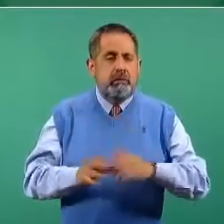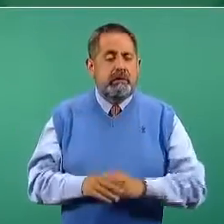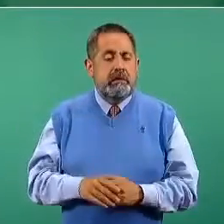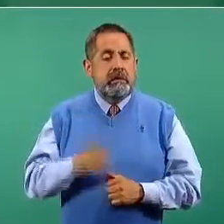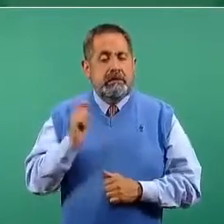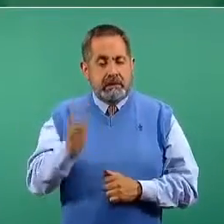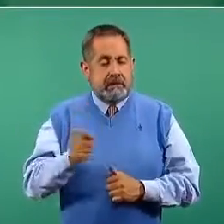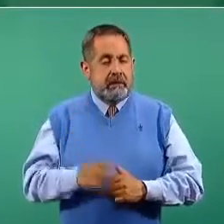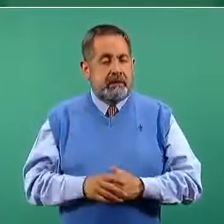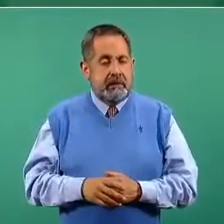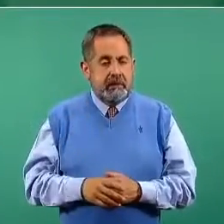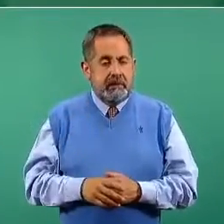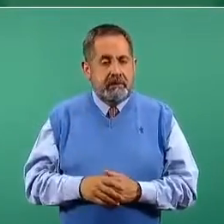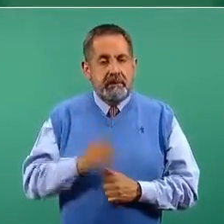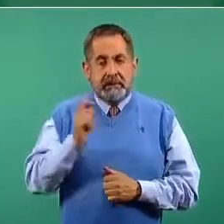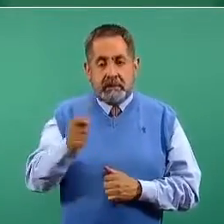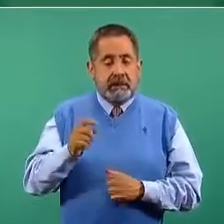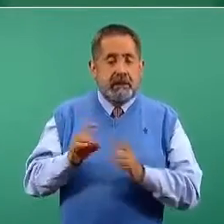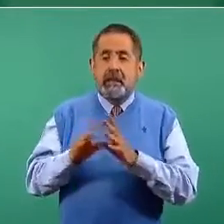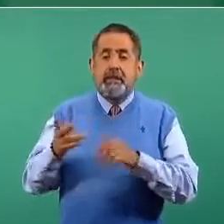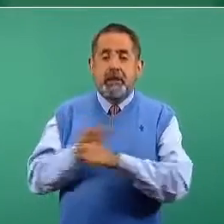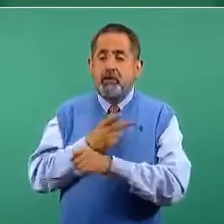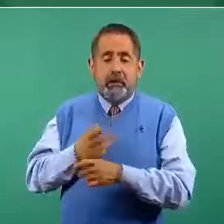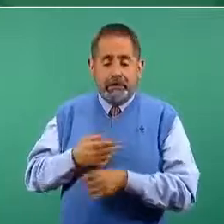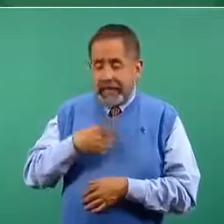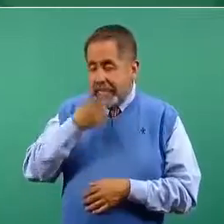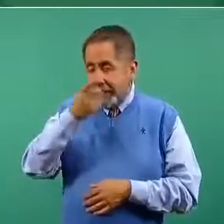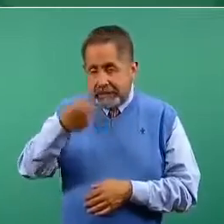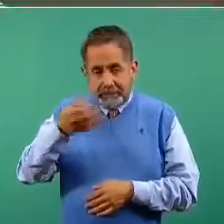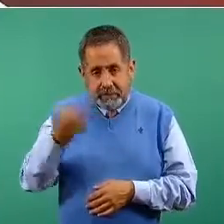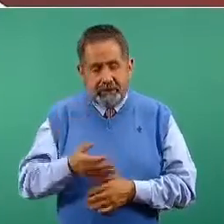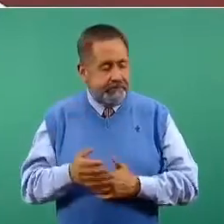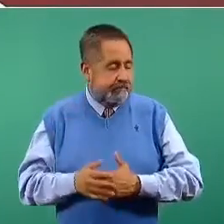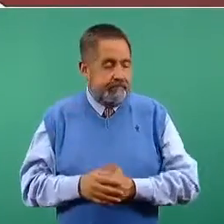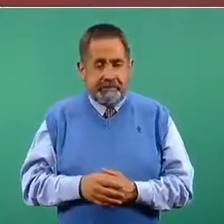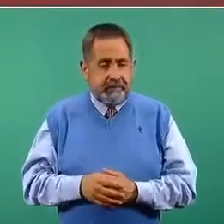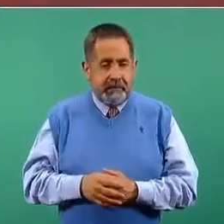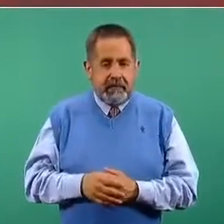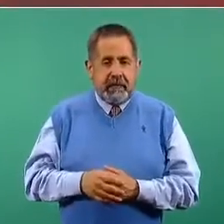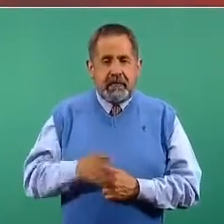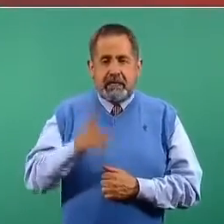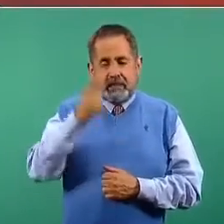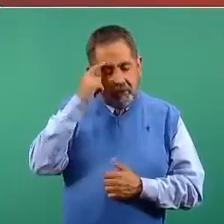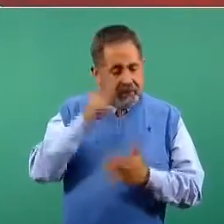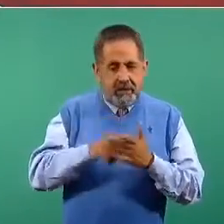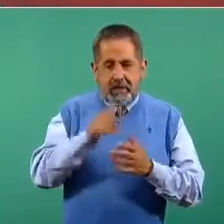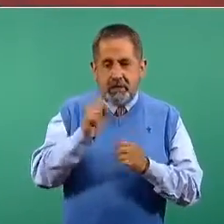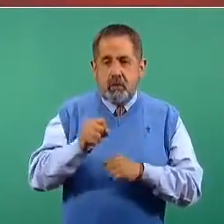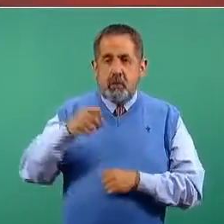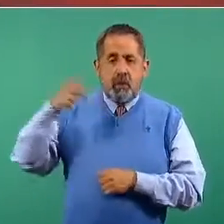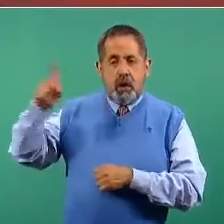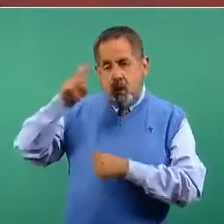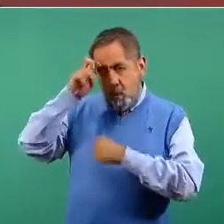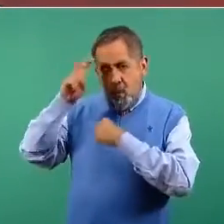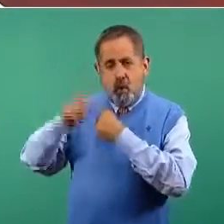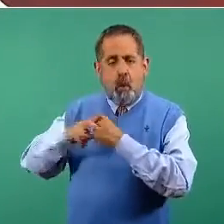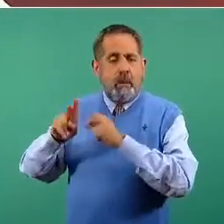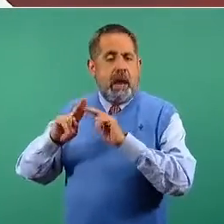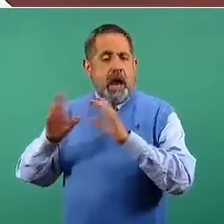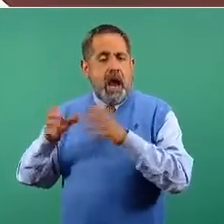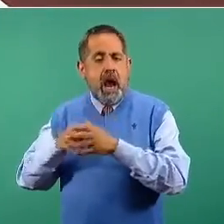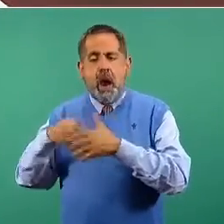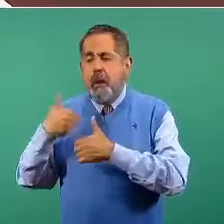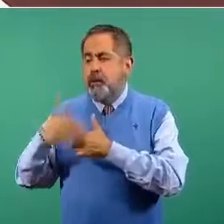lo que después ocurrió y lo que dijimos es: seguramente la Agencia Europea de Medicamentos